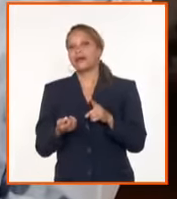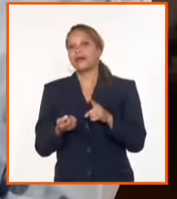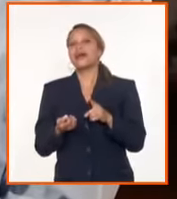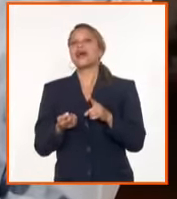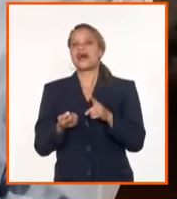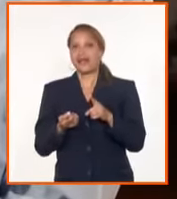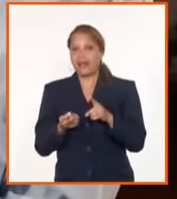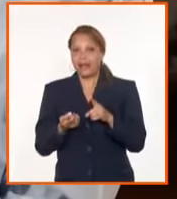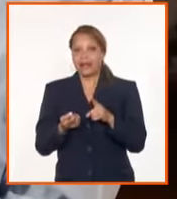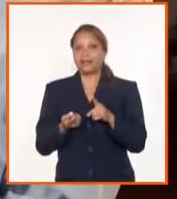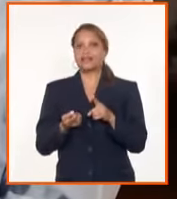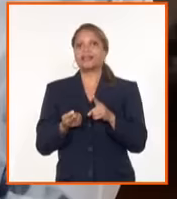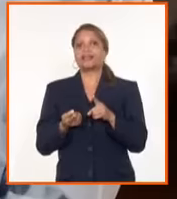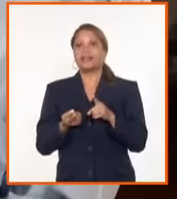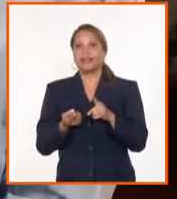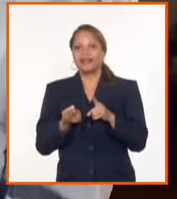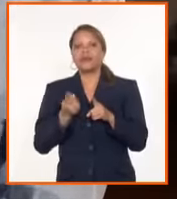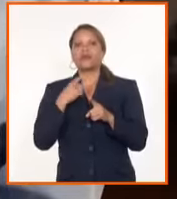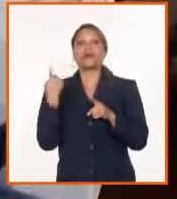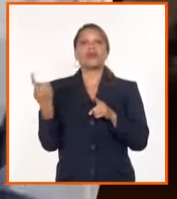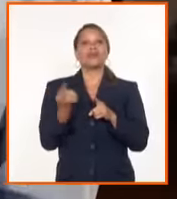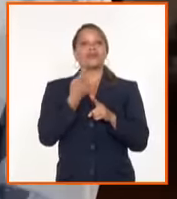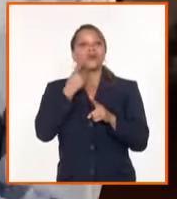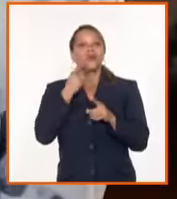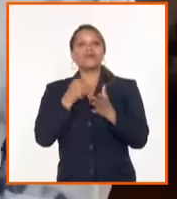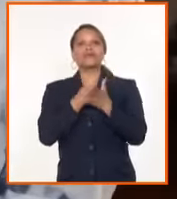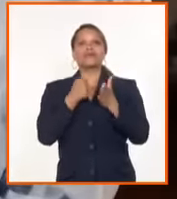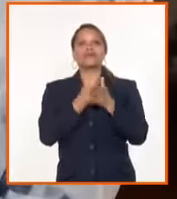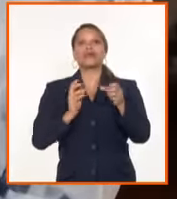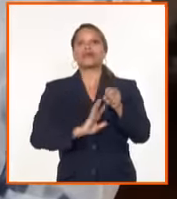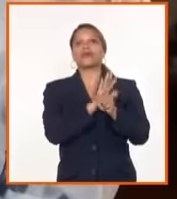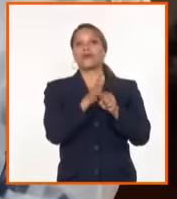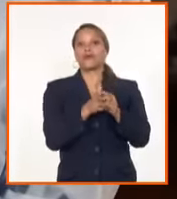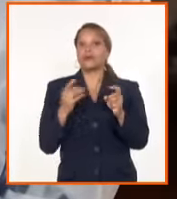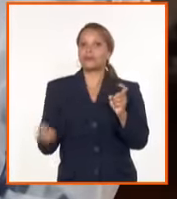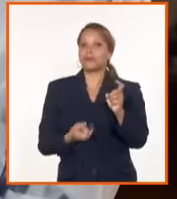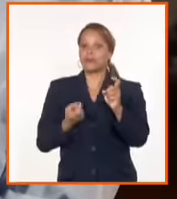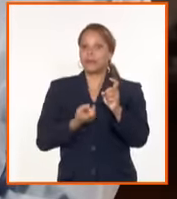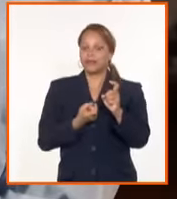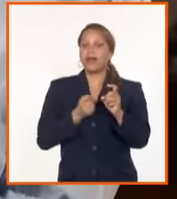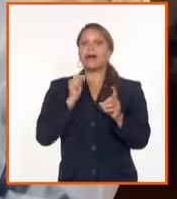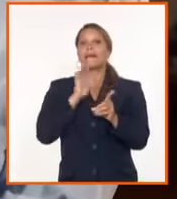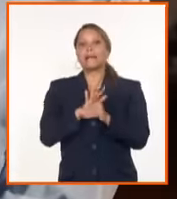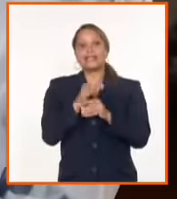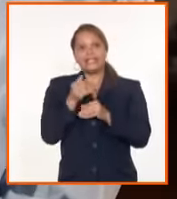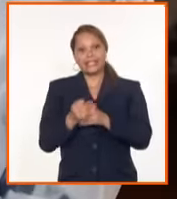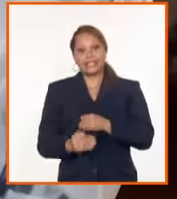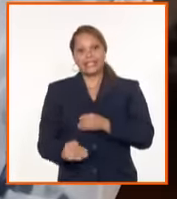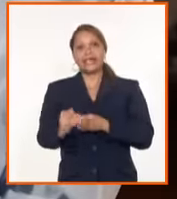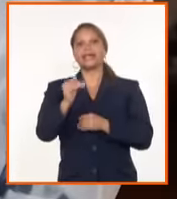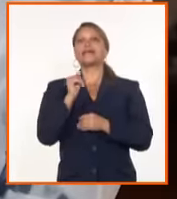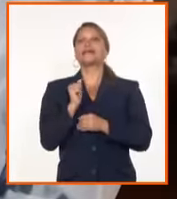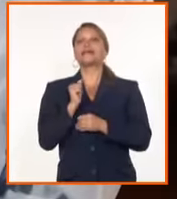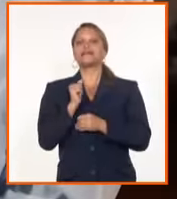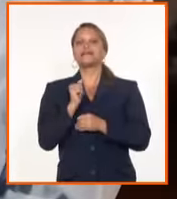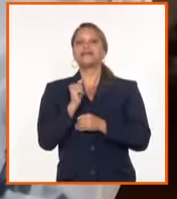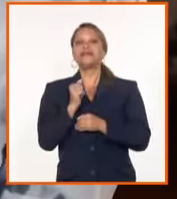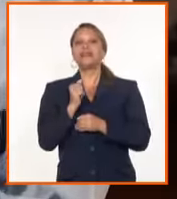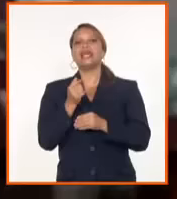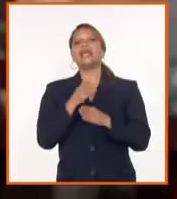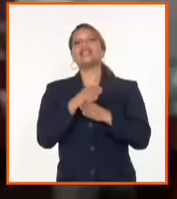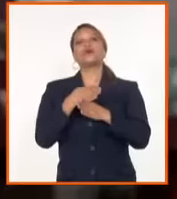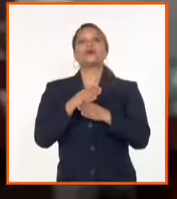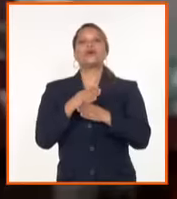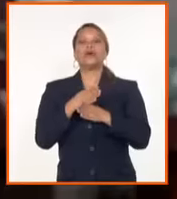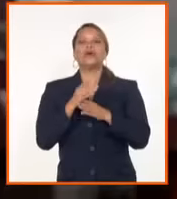estrategia con que enfrentó la pandemia. De ahí nació el concepto o la elaboración del concepto de resistencia